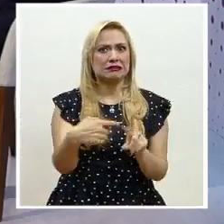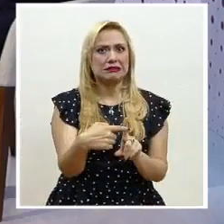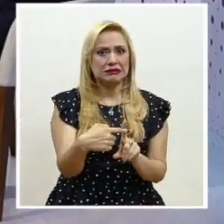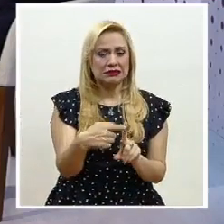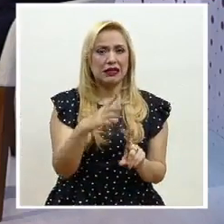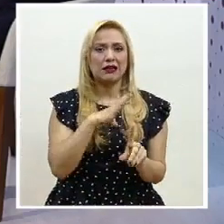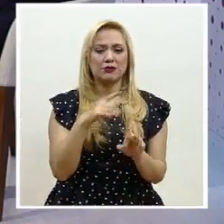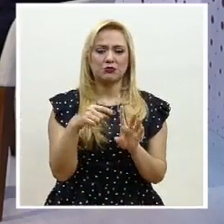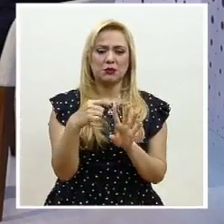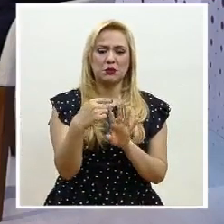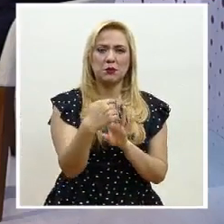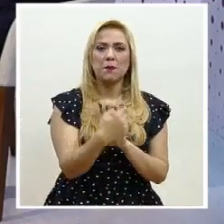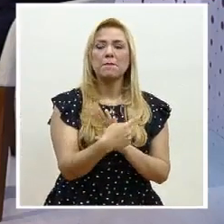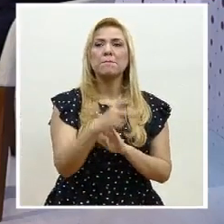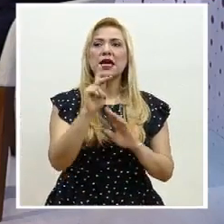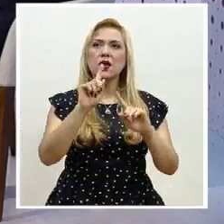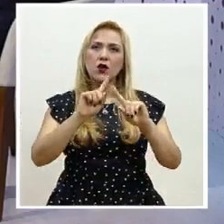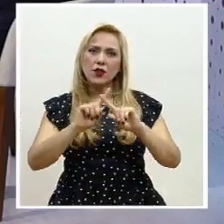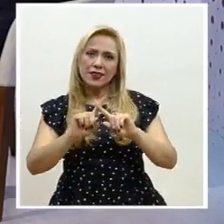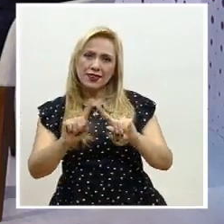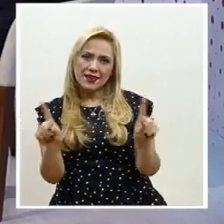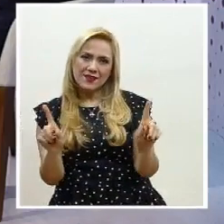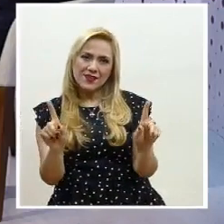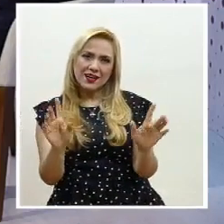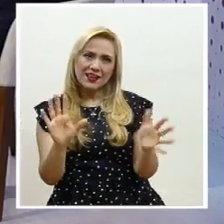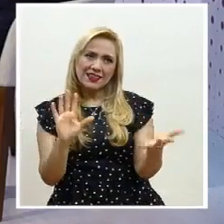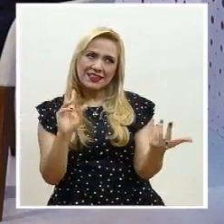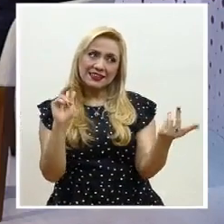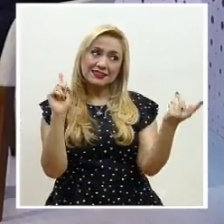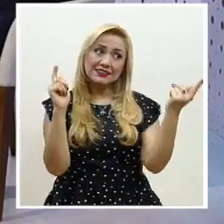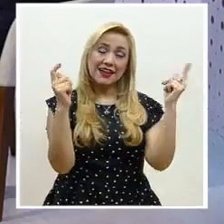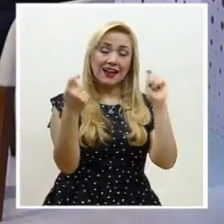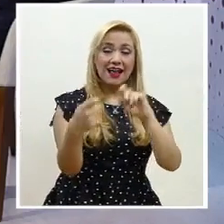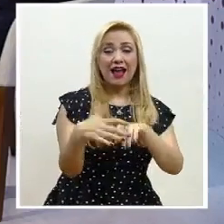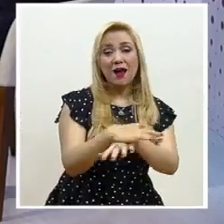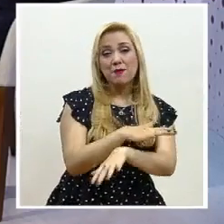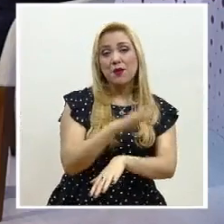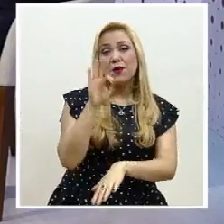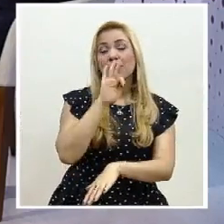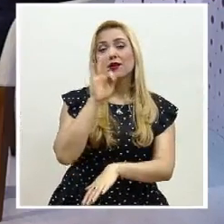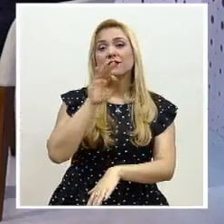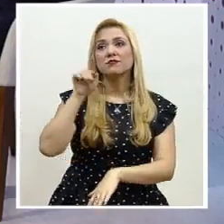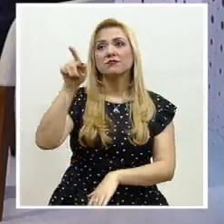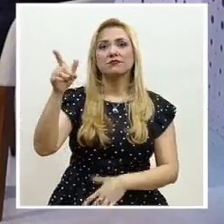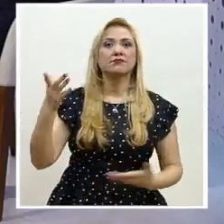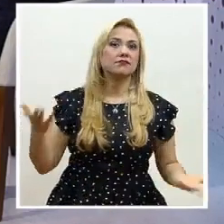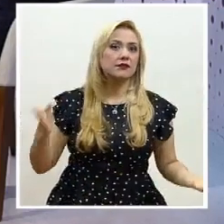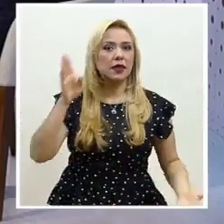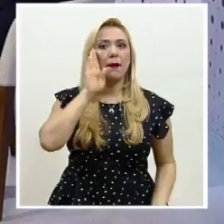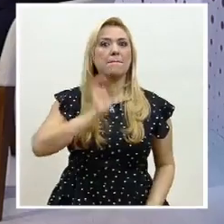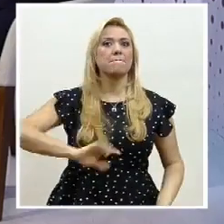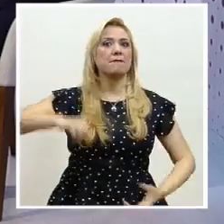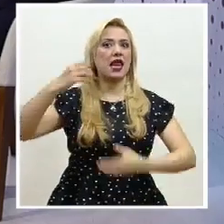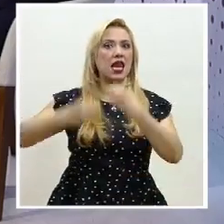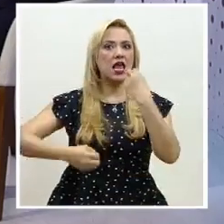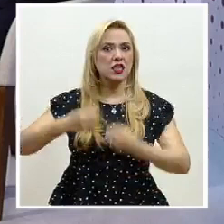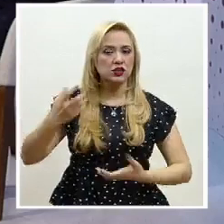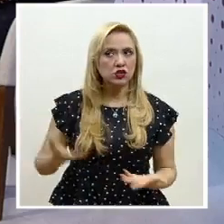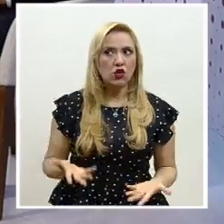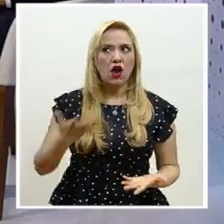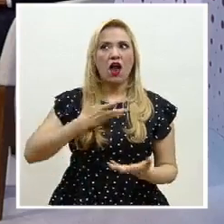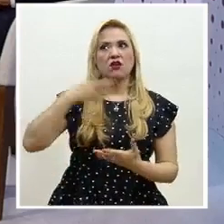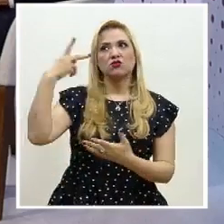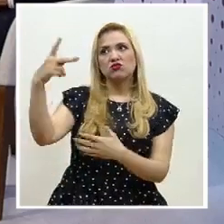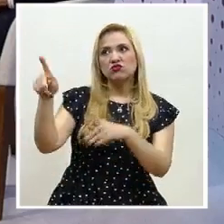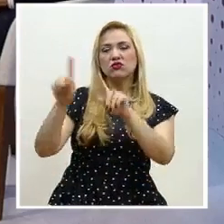van adquiriendo matices y diferencias dependiendo de las necesidades del titular. No es lo mismo trabajar con un ministro, una ministra, cada quien tiene un estilo